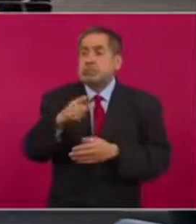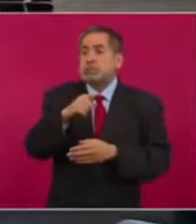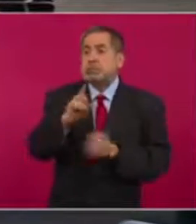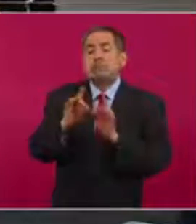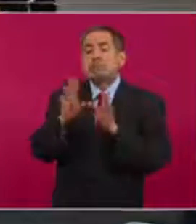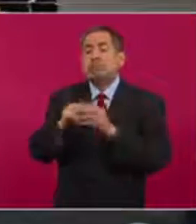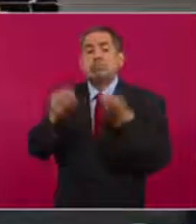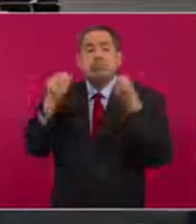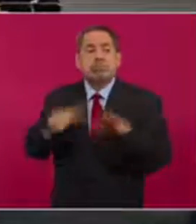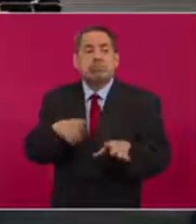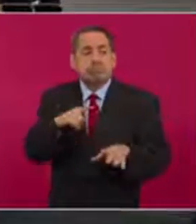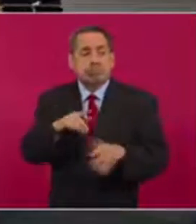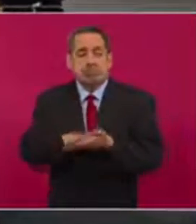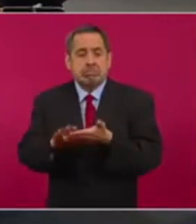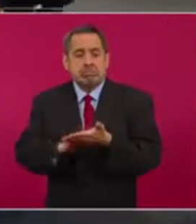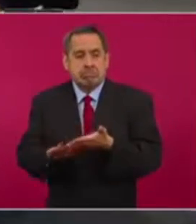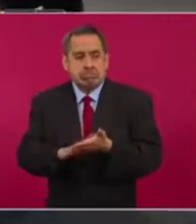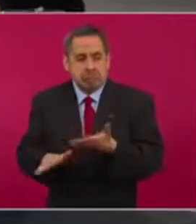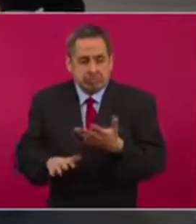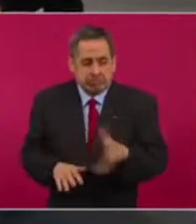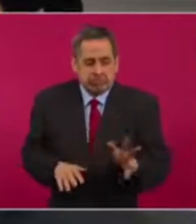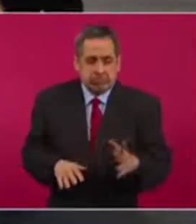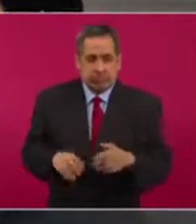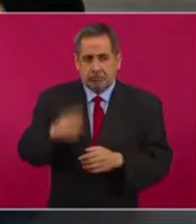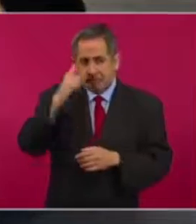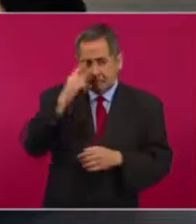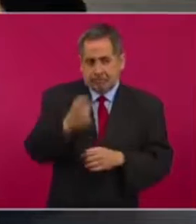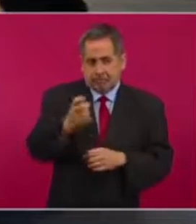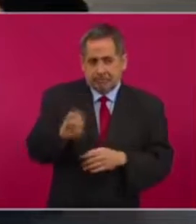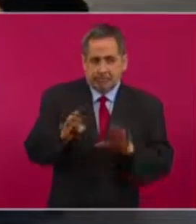pesos para esa